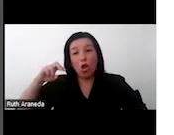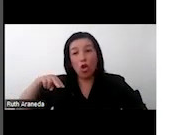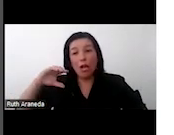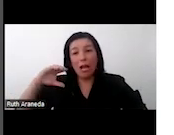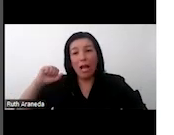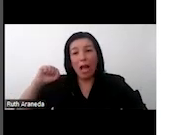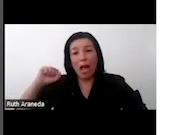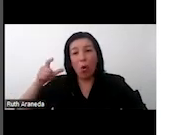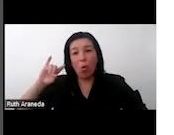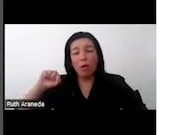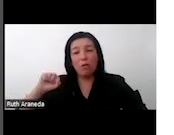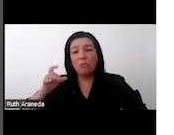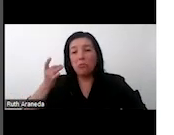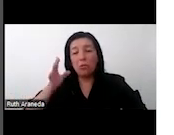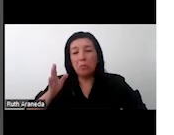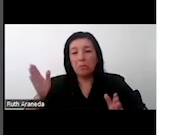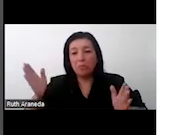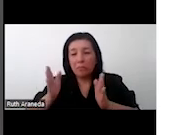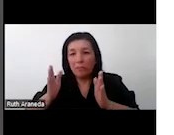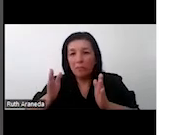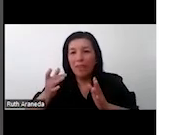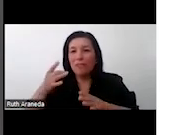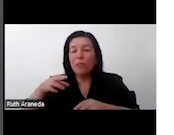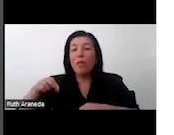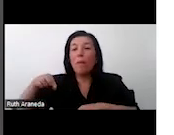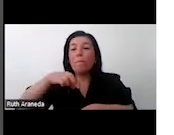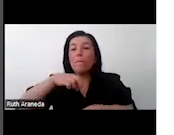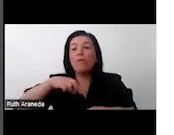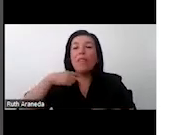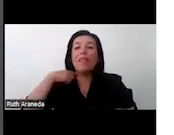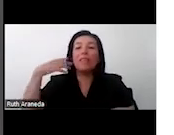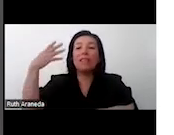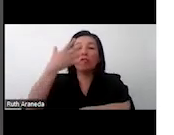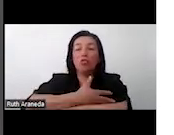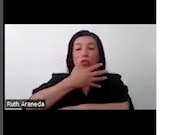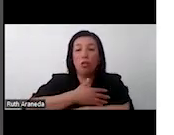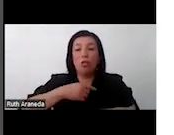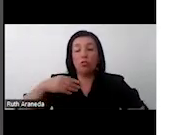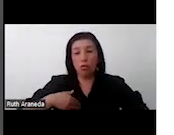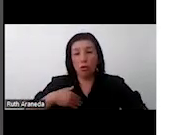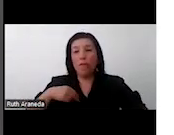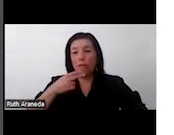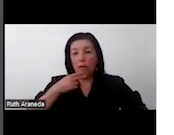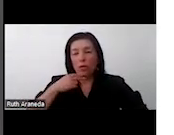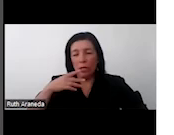solamente lo reduje a lo que es la provincia de Quillota, que es donde estoy ahora ubicado y donde estoy